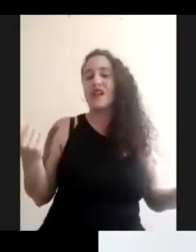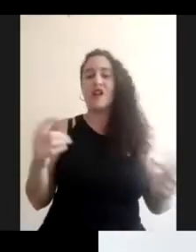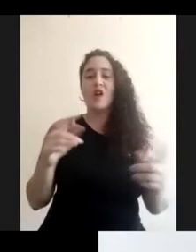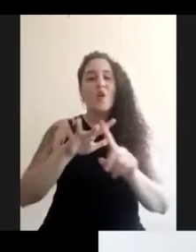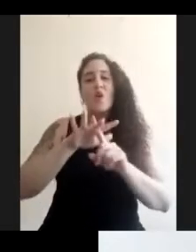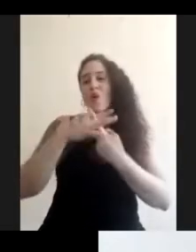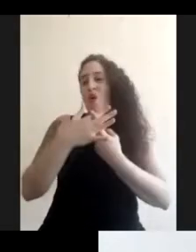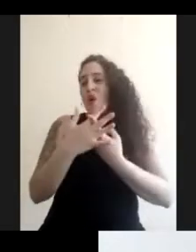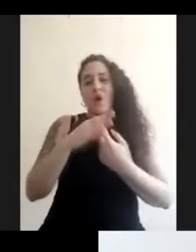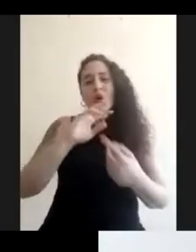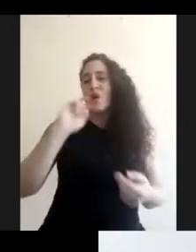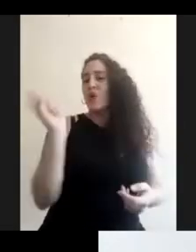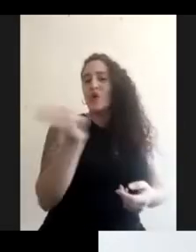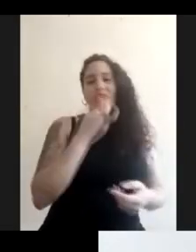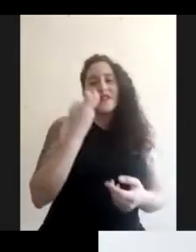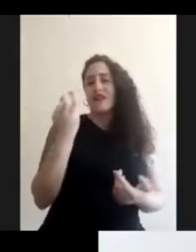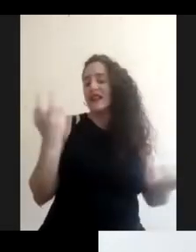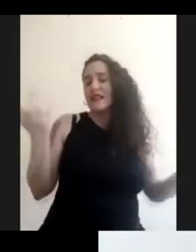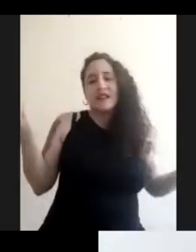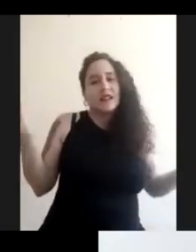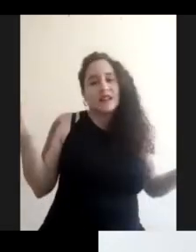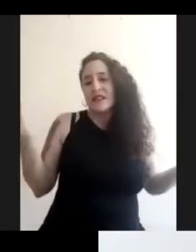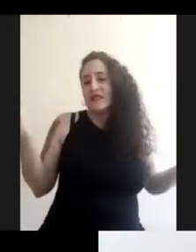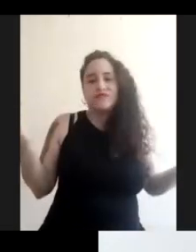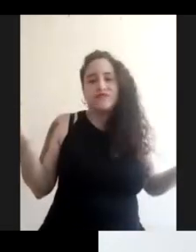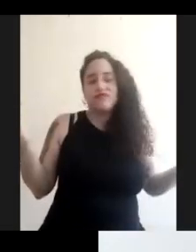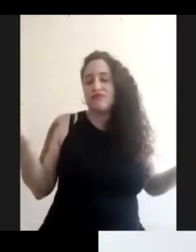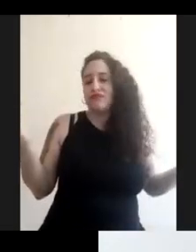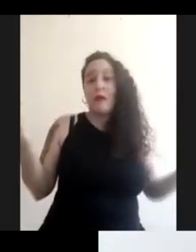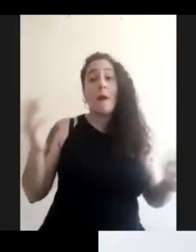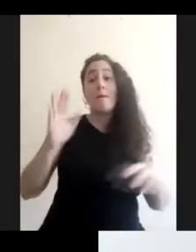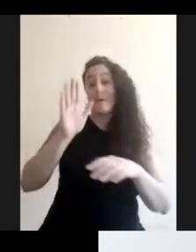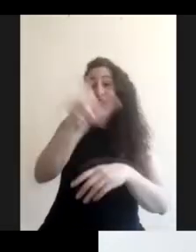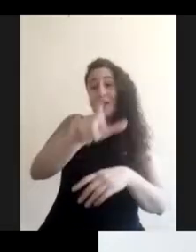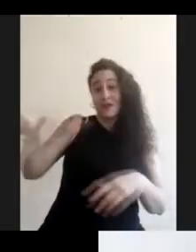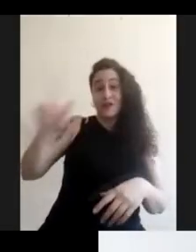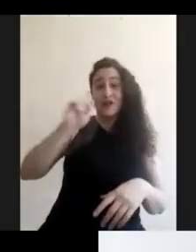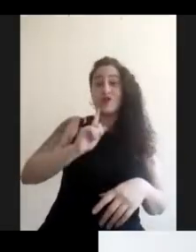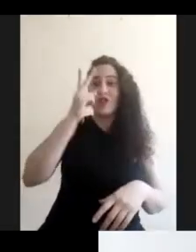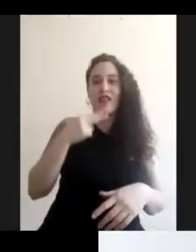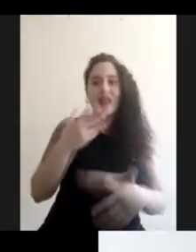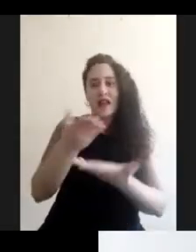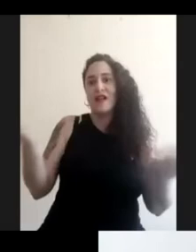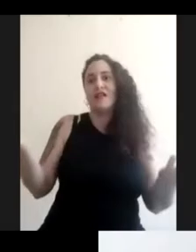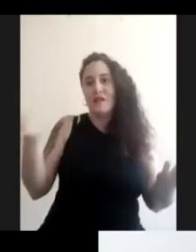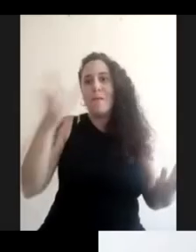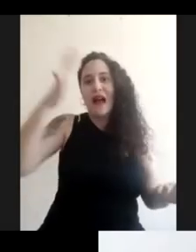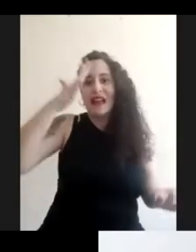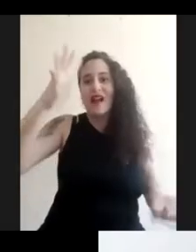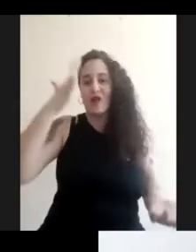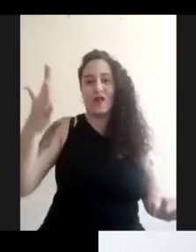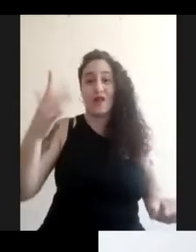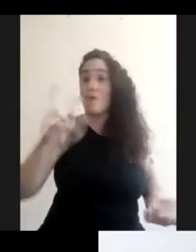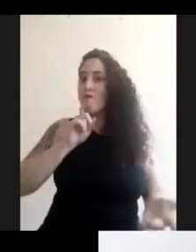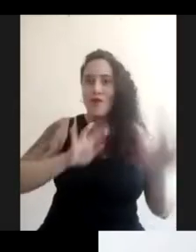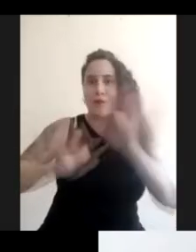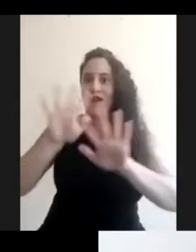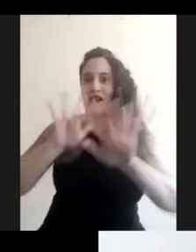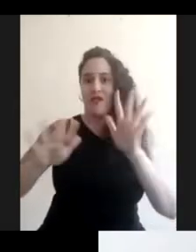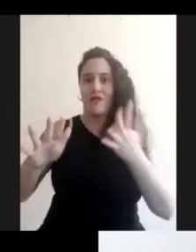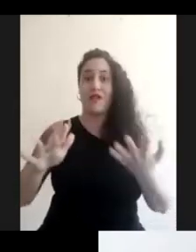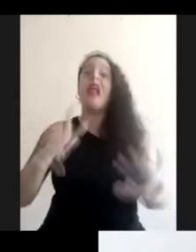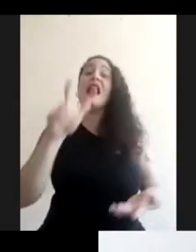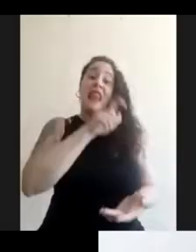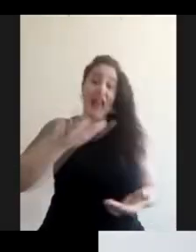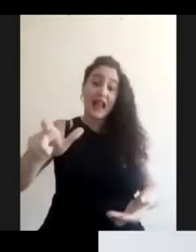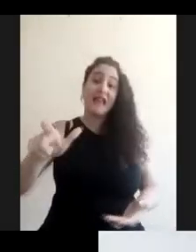serie de situaciones que claro, es que para ellos es muy complicado. Y claro, los que estaban estudiando, por